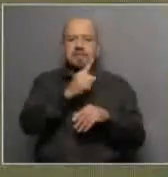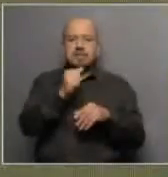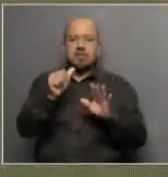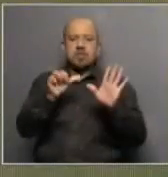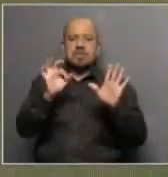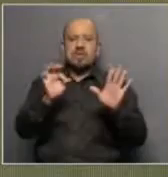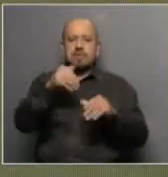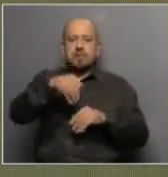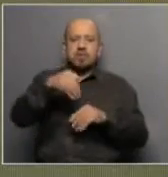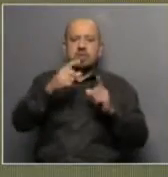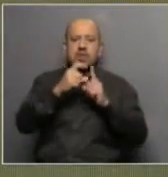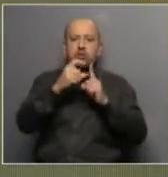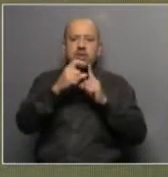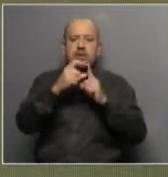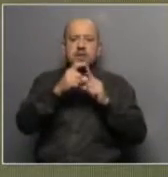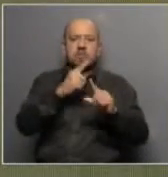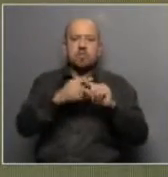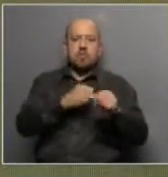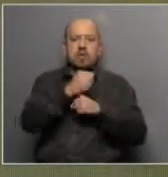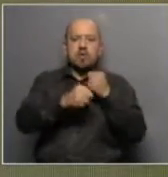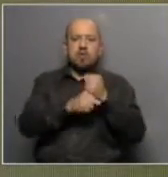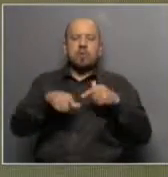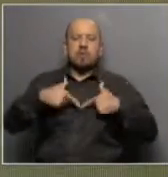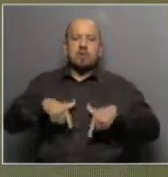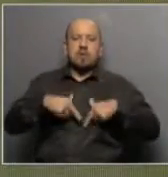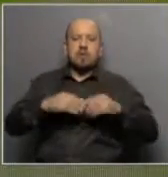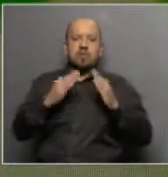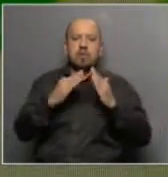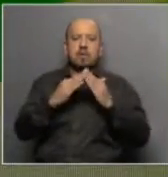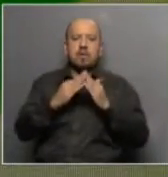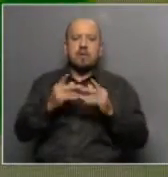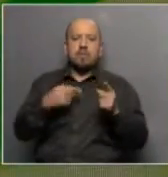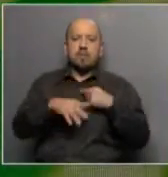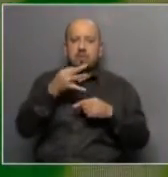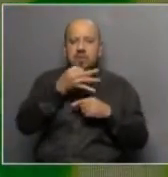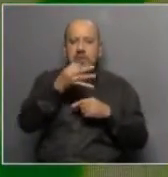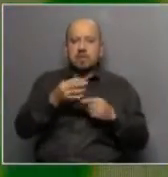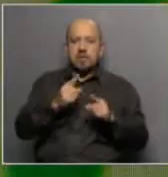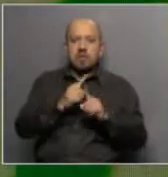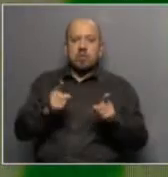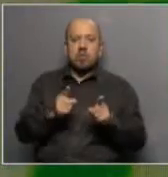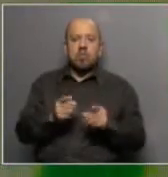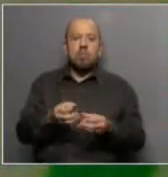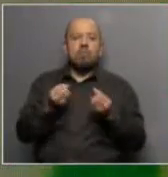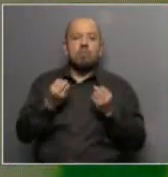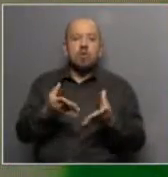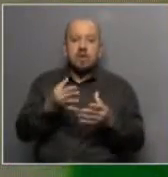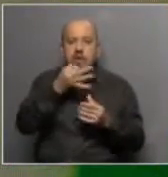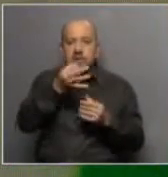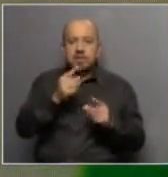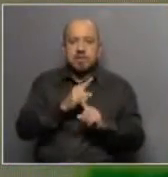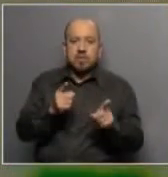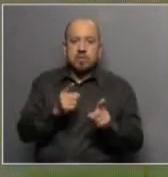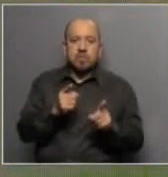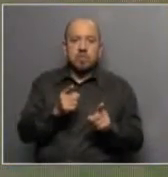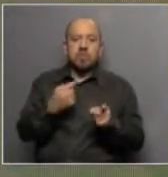año, le dejaría al Ministerio de Vivienda. Pero dicen que no. Entonces, ¿por qué dicen que no? Era lo que yo les